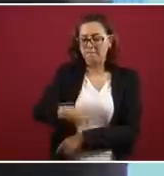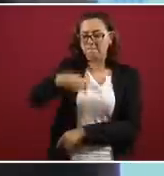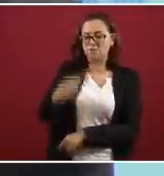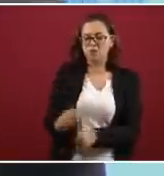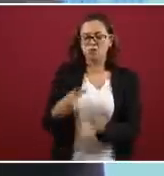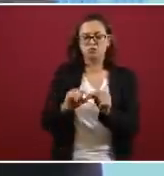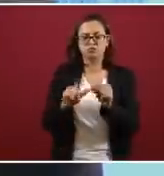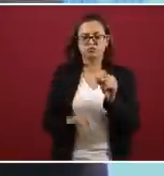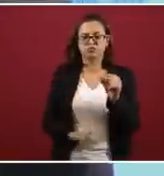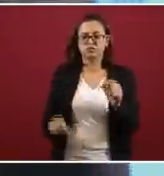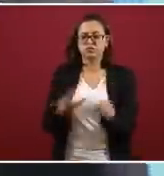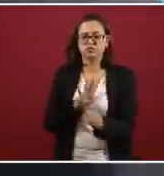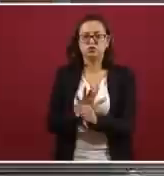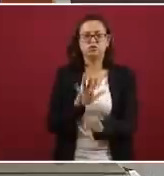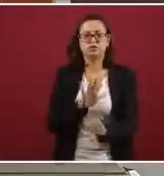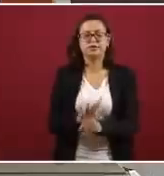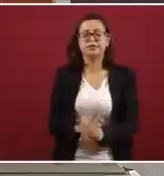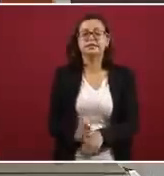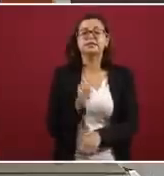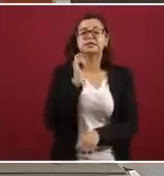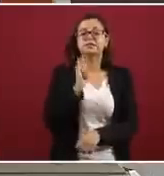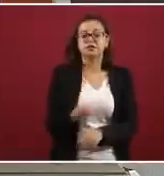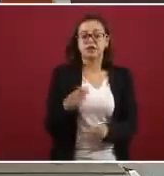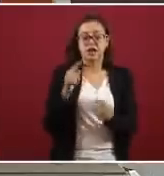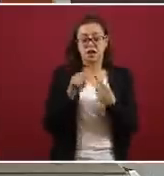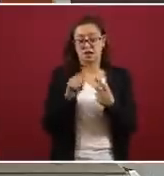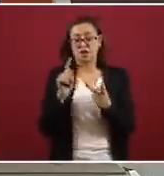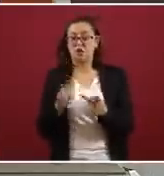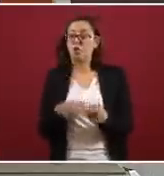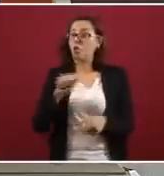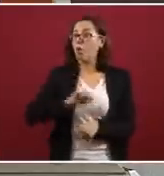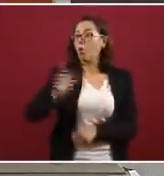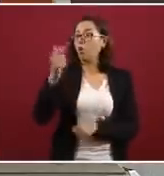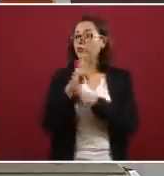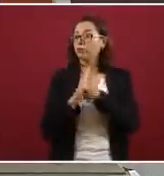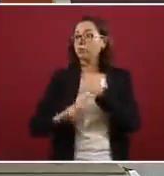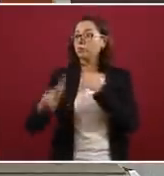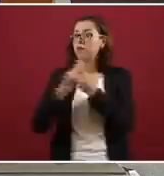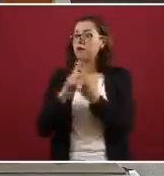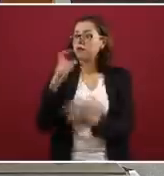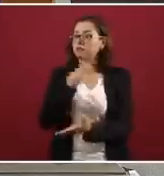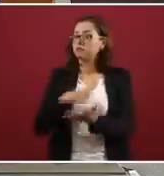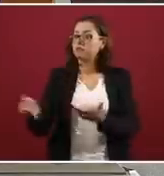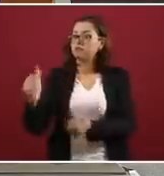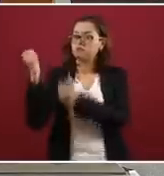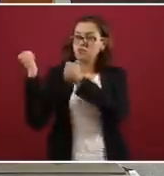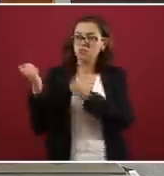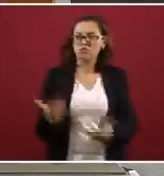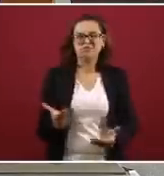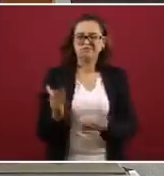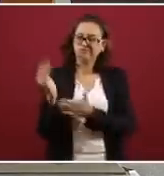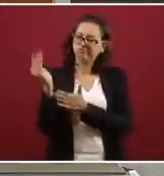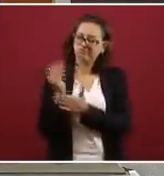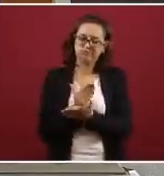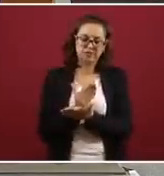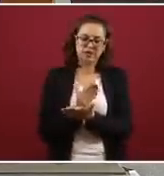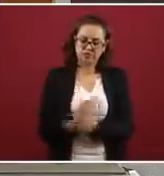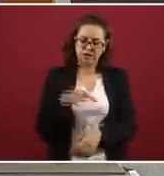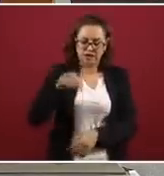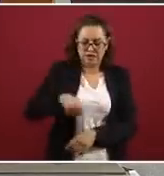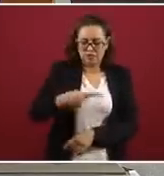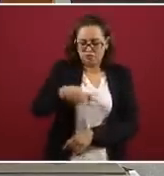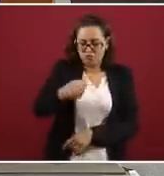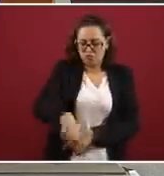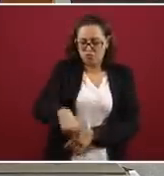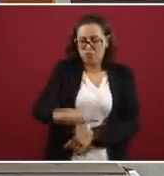decir, reducir importaciones. Por lo tanto, aquí se está comprando a